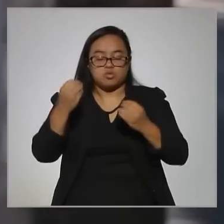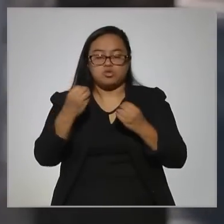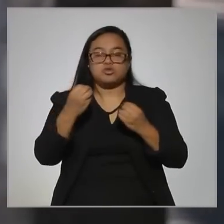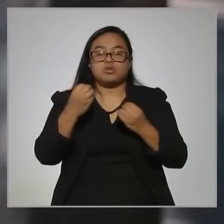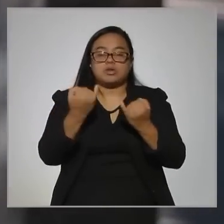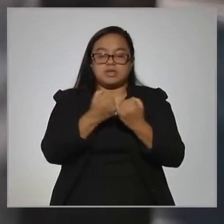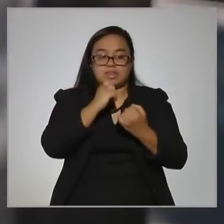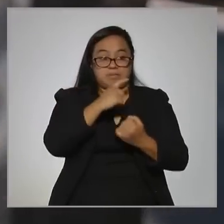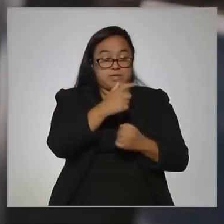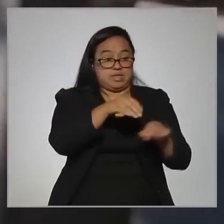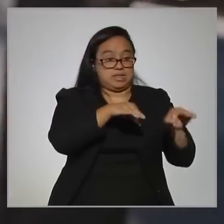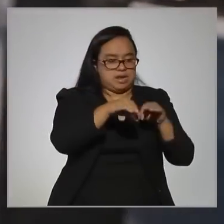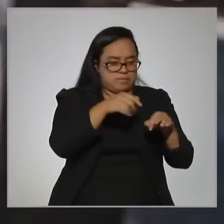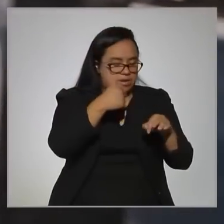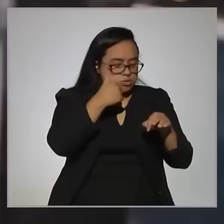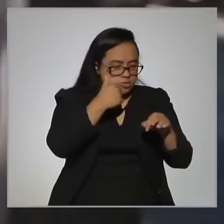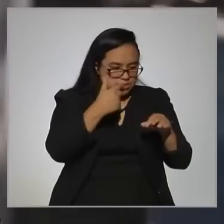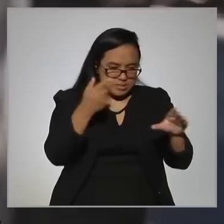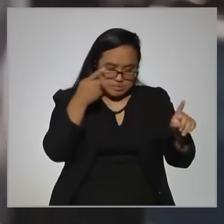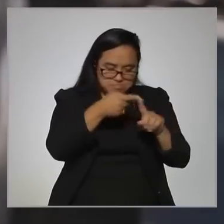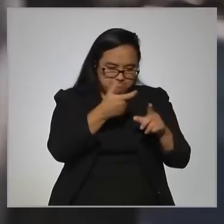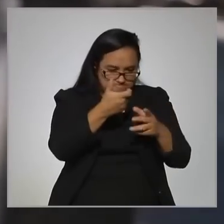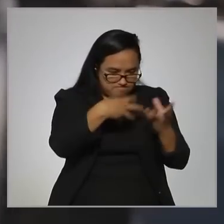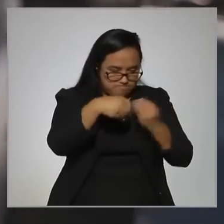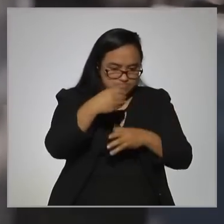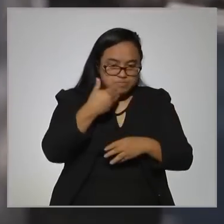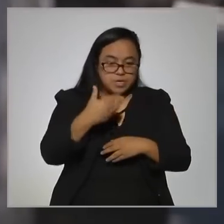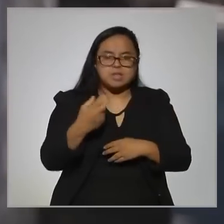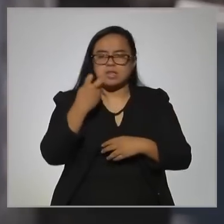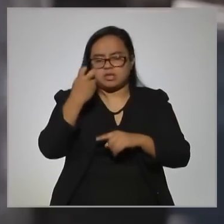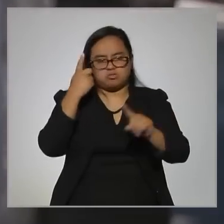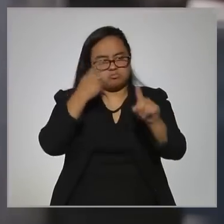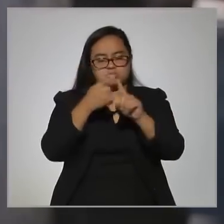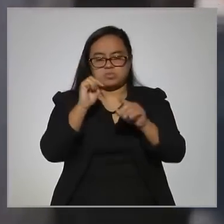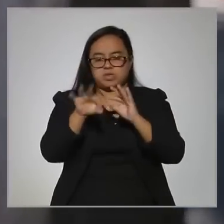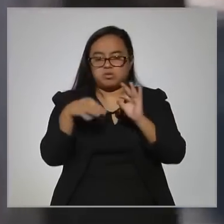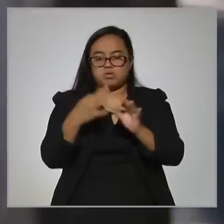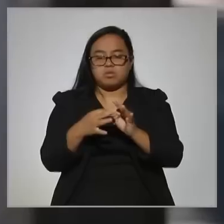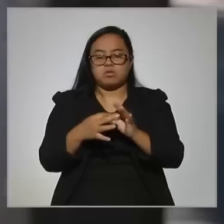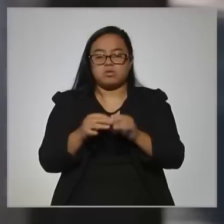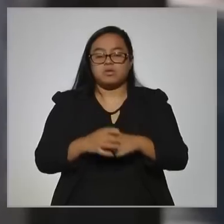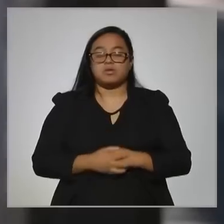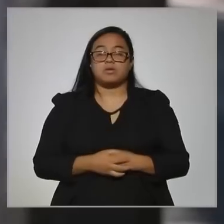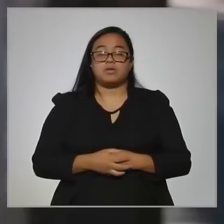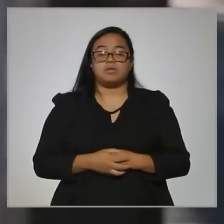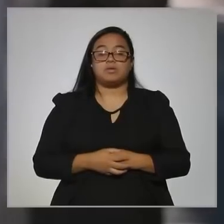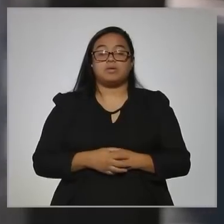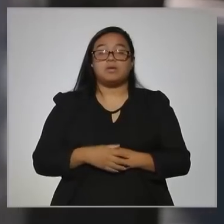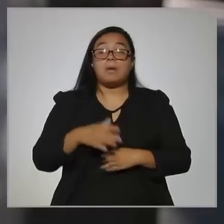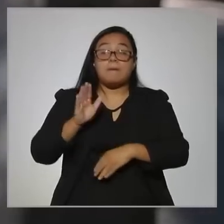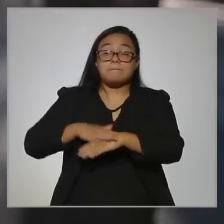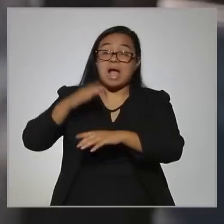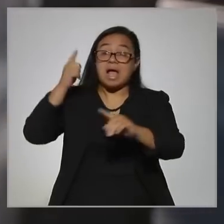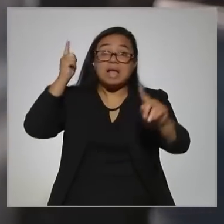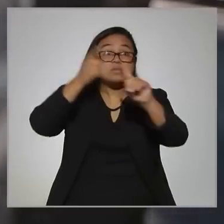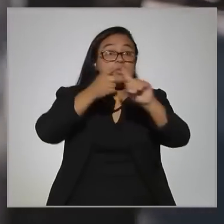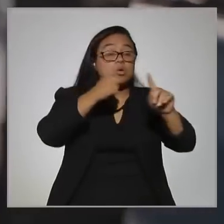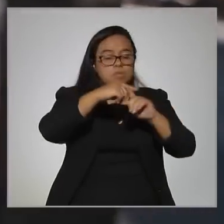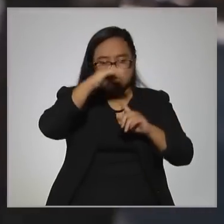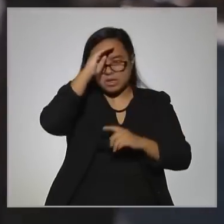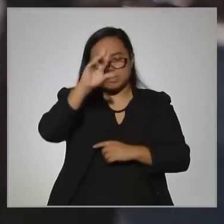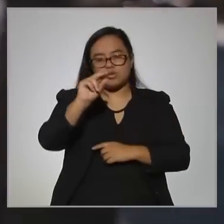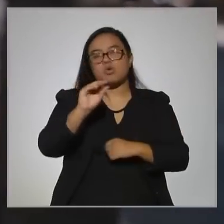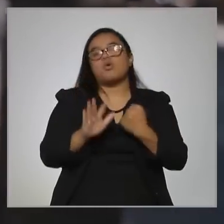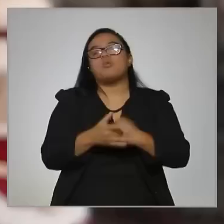afianzarme en el trabajo que estoy haciendo y lo logré, pude cumplir esos objetivos. No me hice más objetivos porque en realidad no